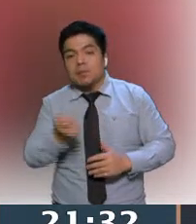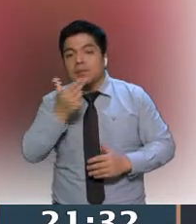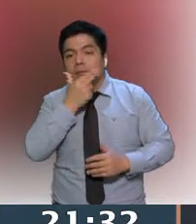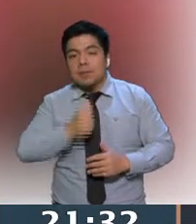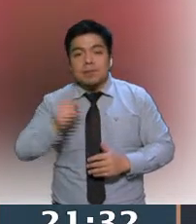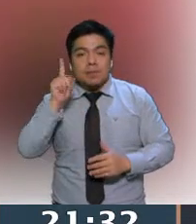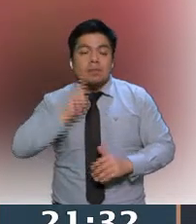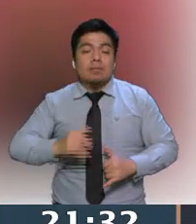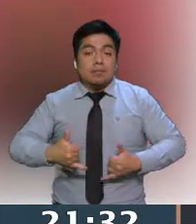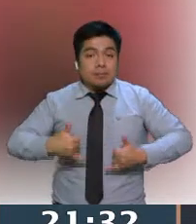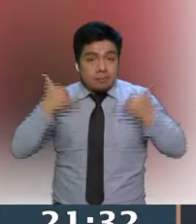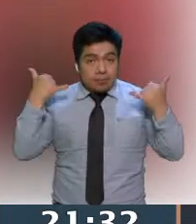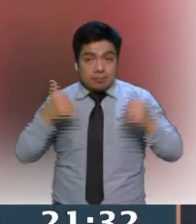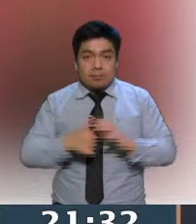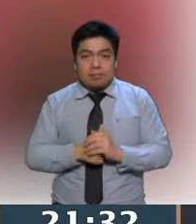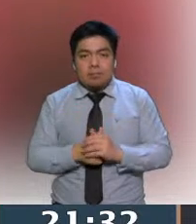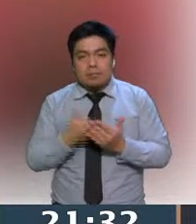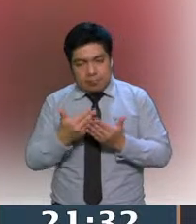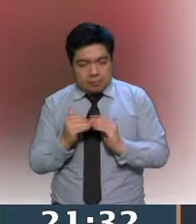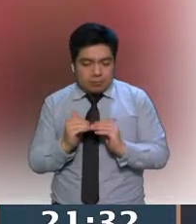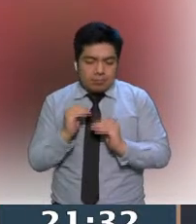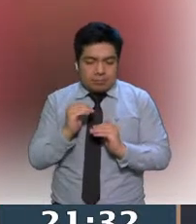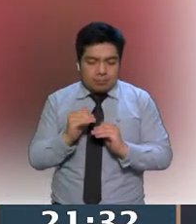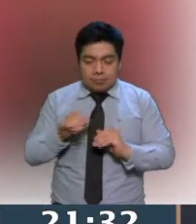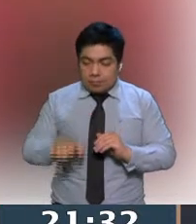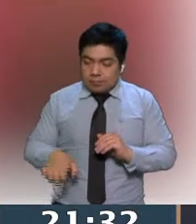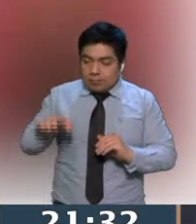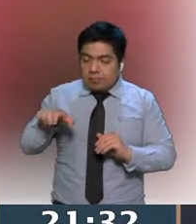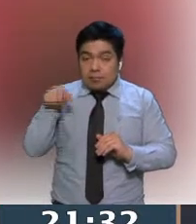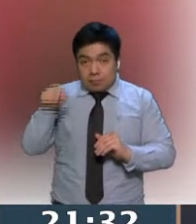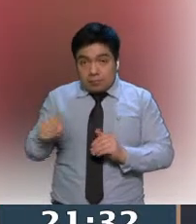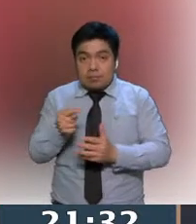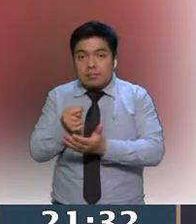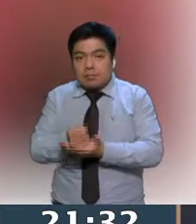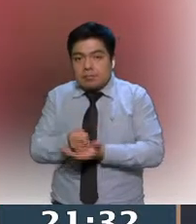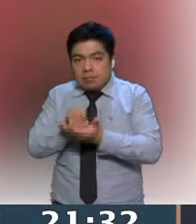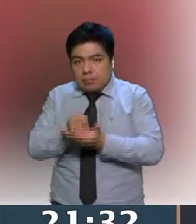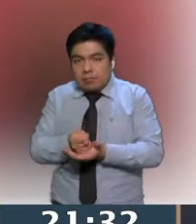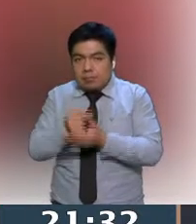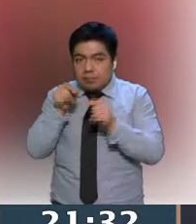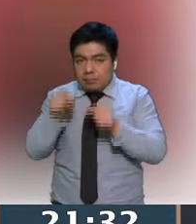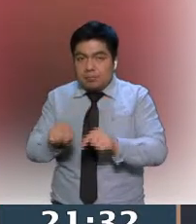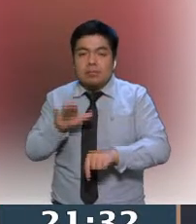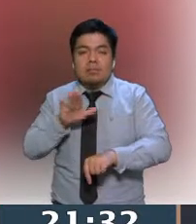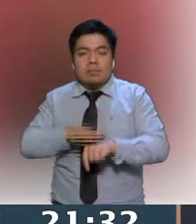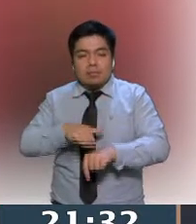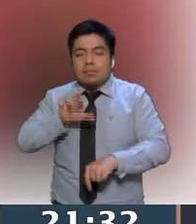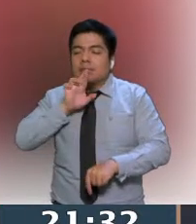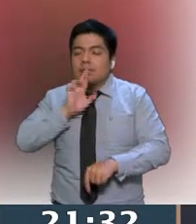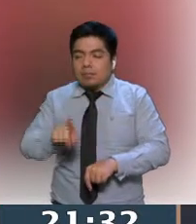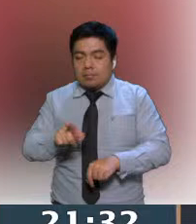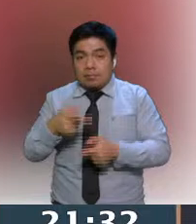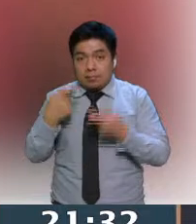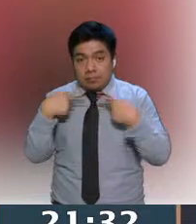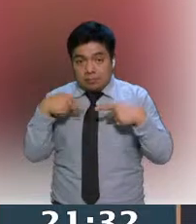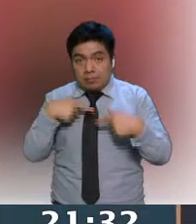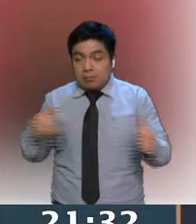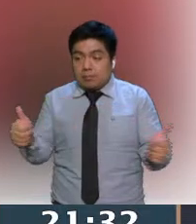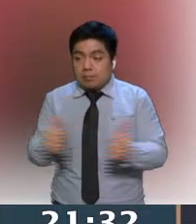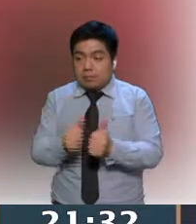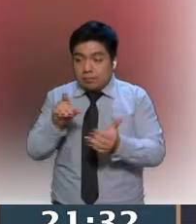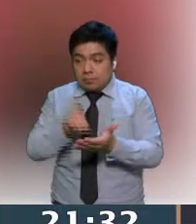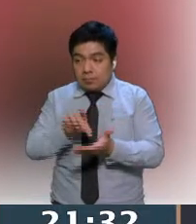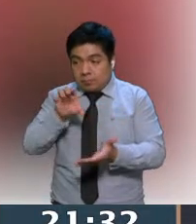los jóvenes, que es la edad temprana en donde la rehabilitación surte mayor efecto para que las personas con